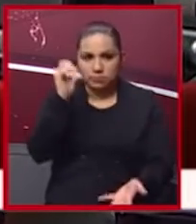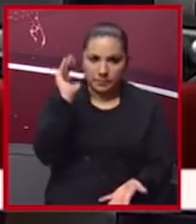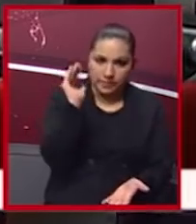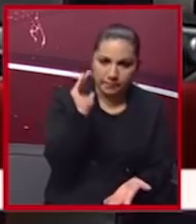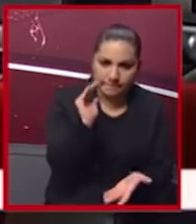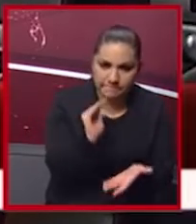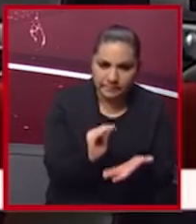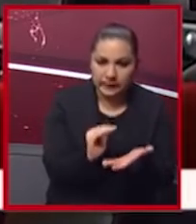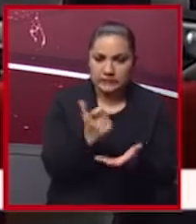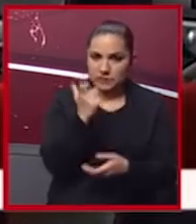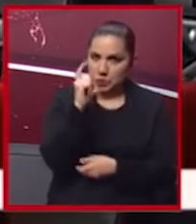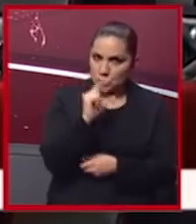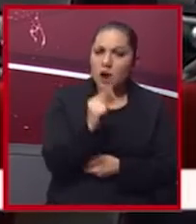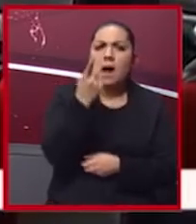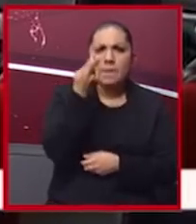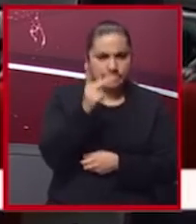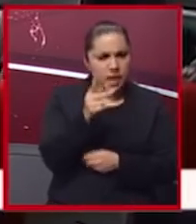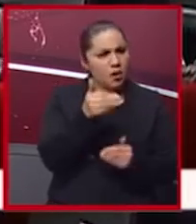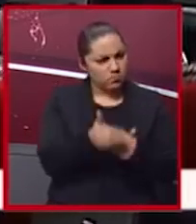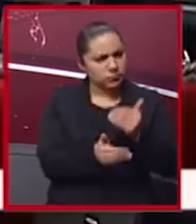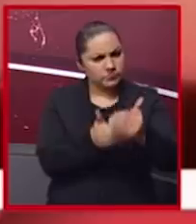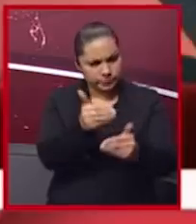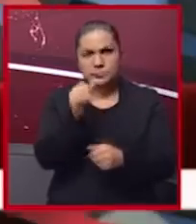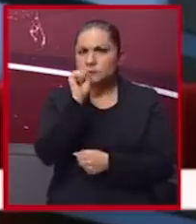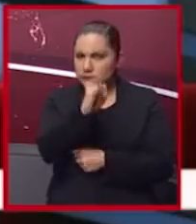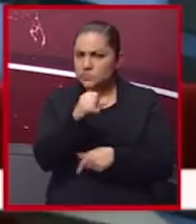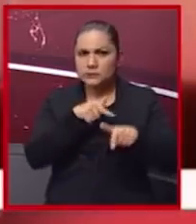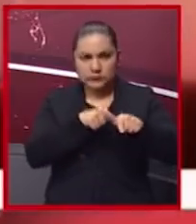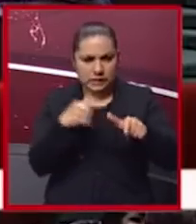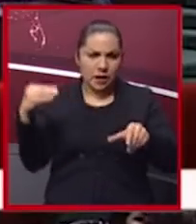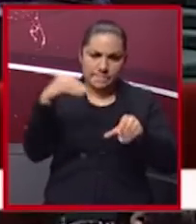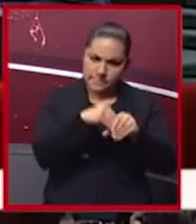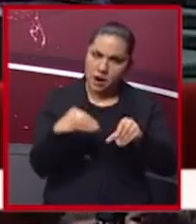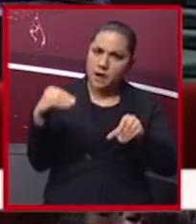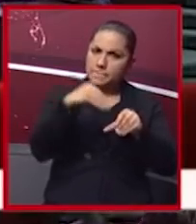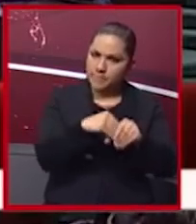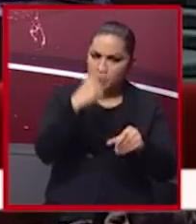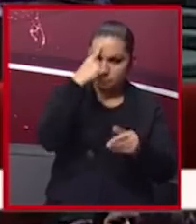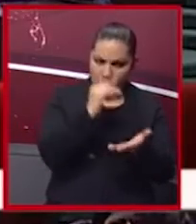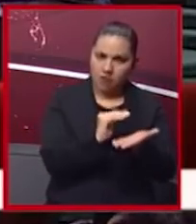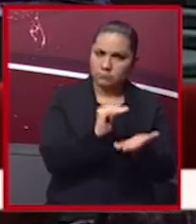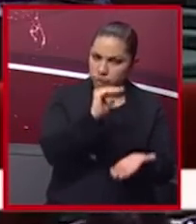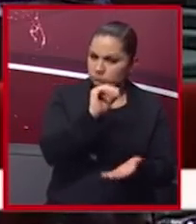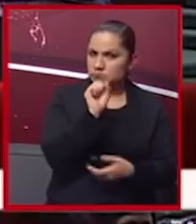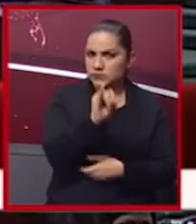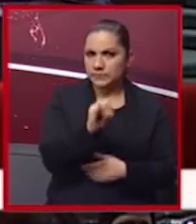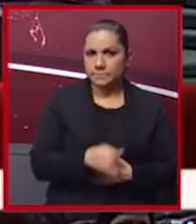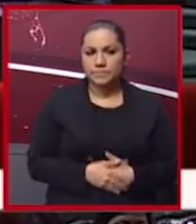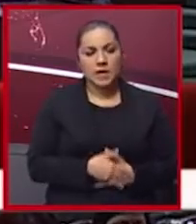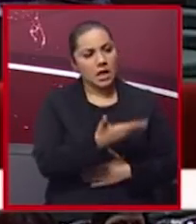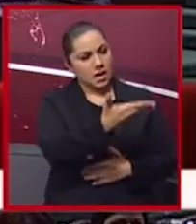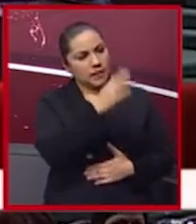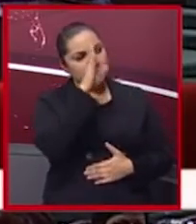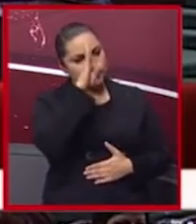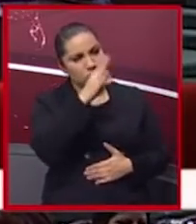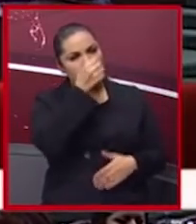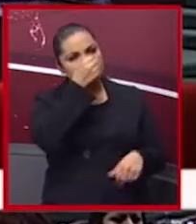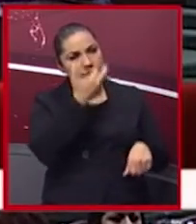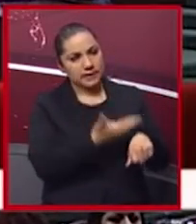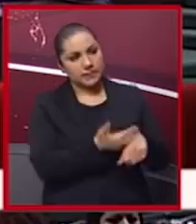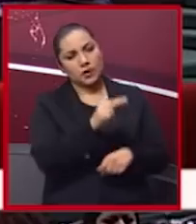nosotros vamos a seguir incrementando al fondo. Señor secretario Ursúa, Tomaremos